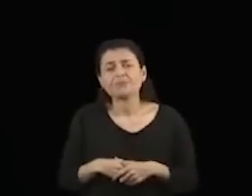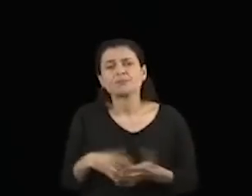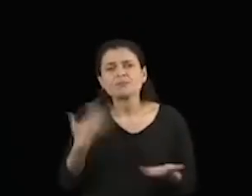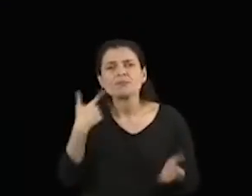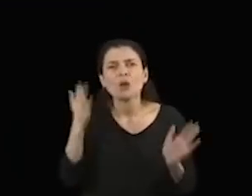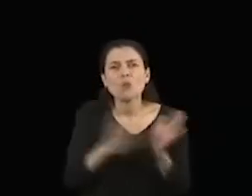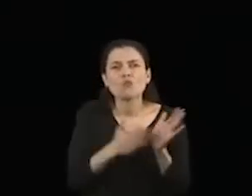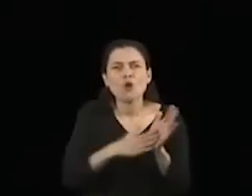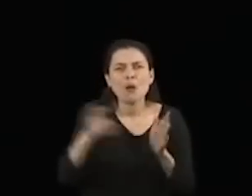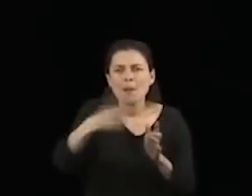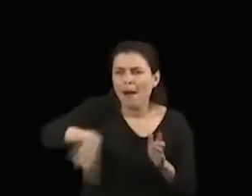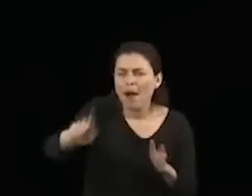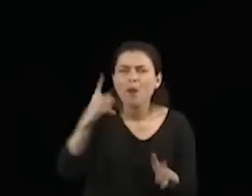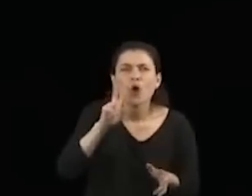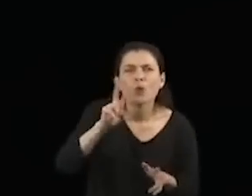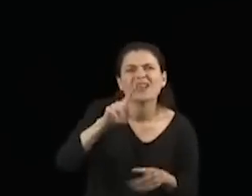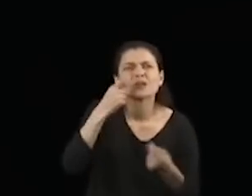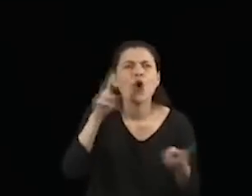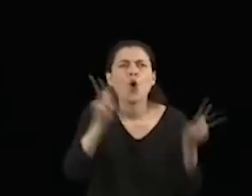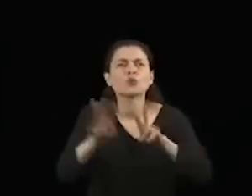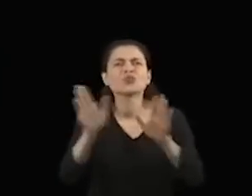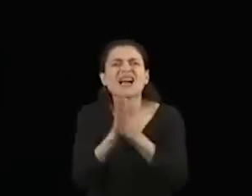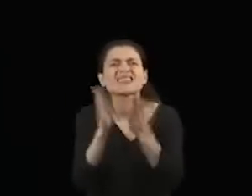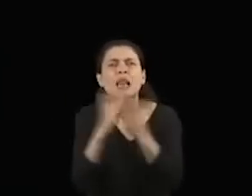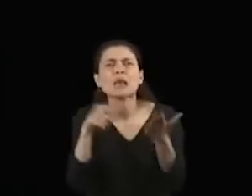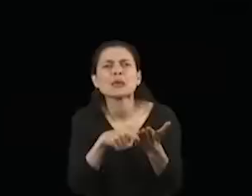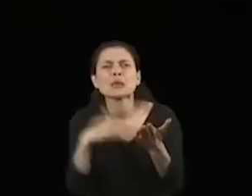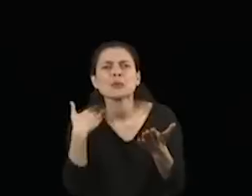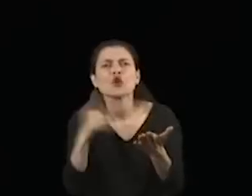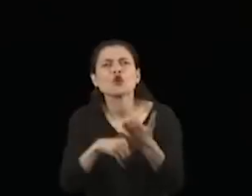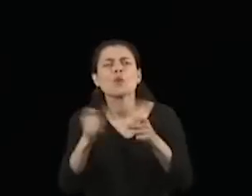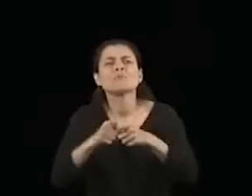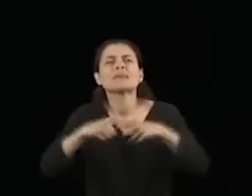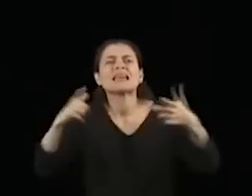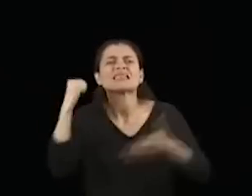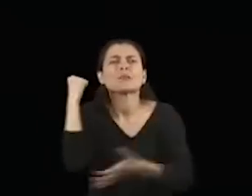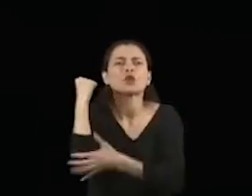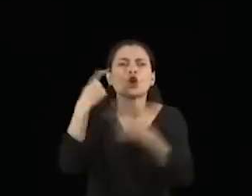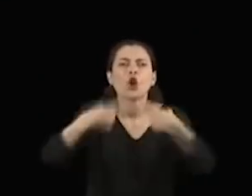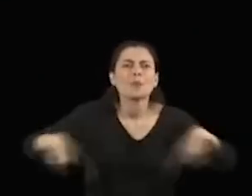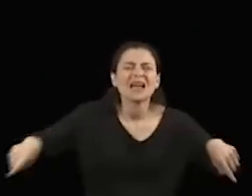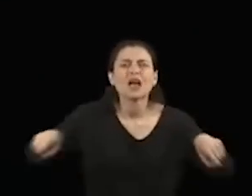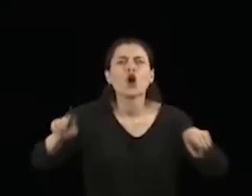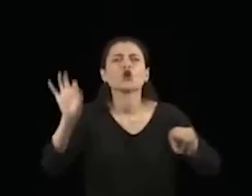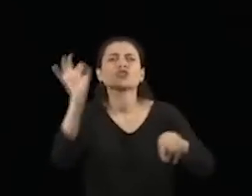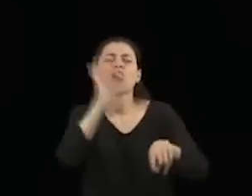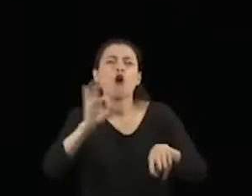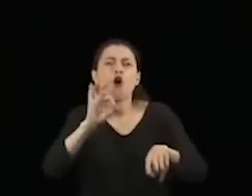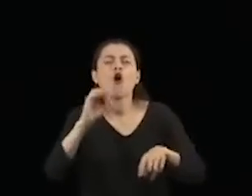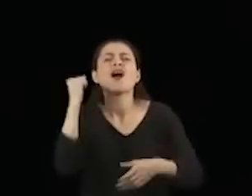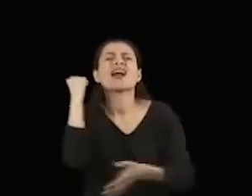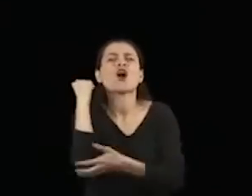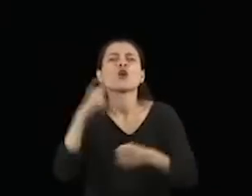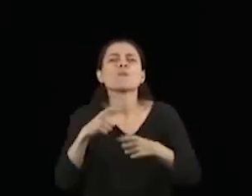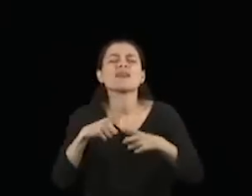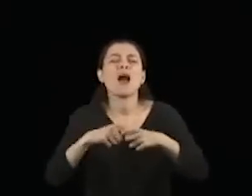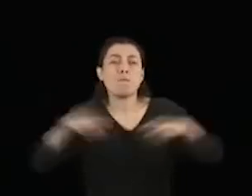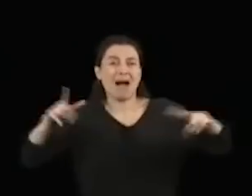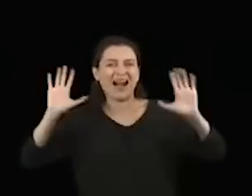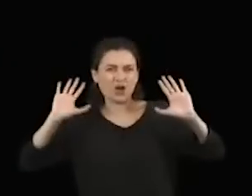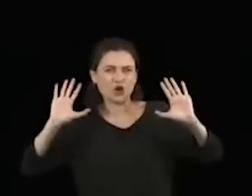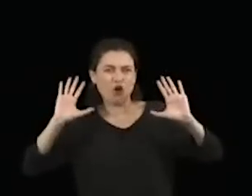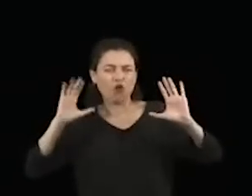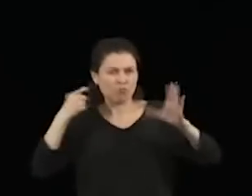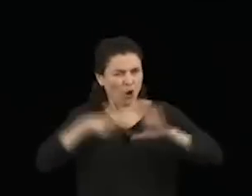empírica del crecimiento. Ustedes van a cualquier libro de crecimiento o a algún libro de macro avanzada, digamos, se